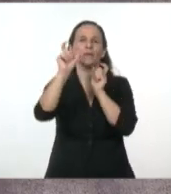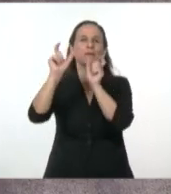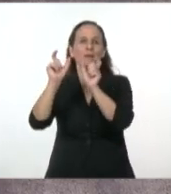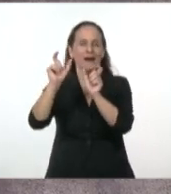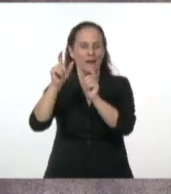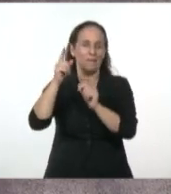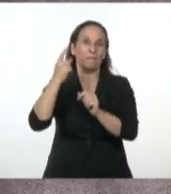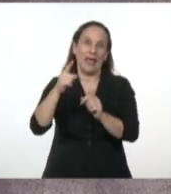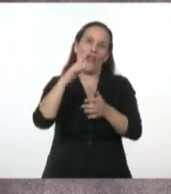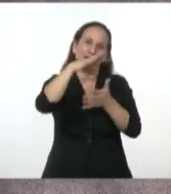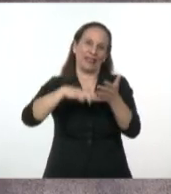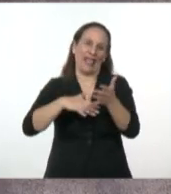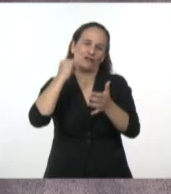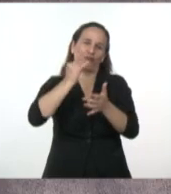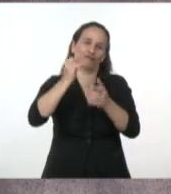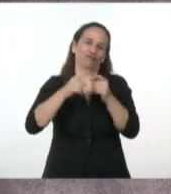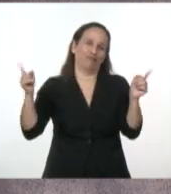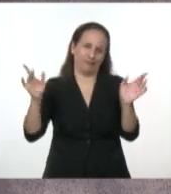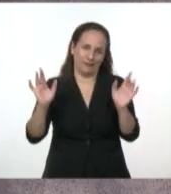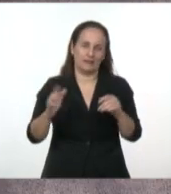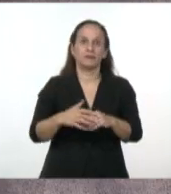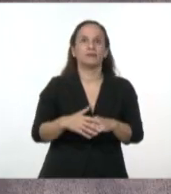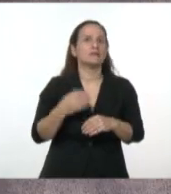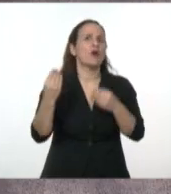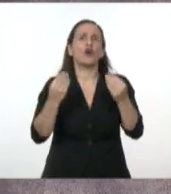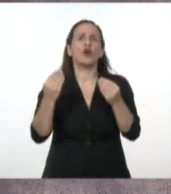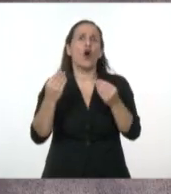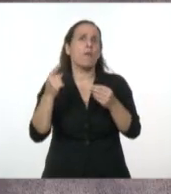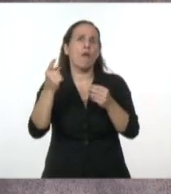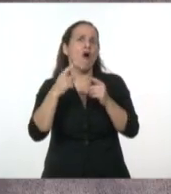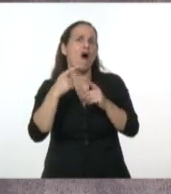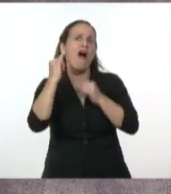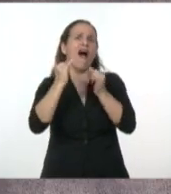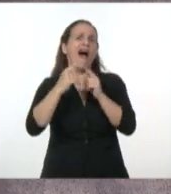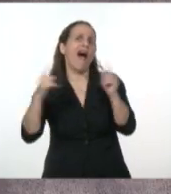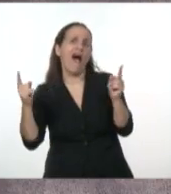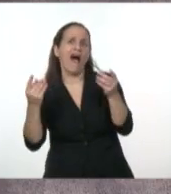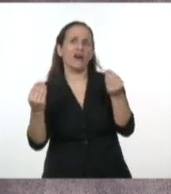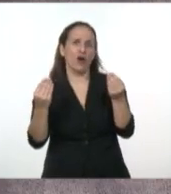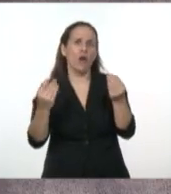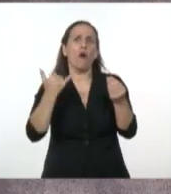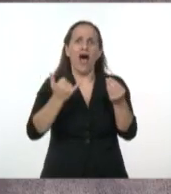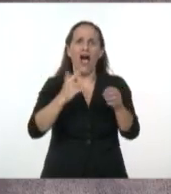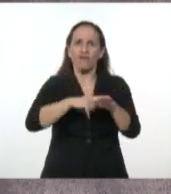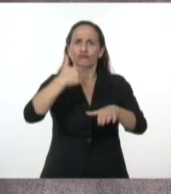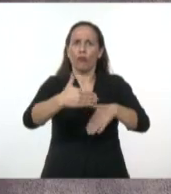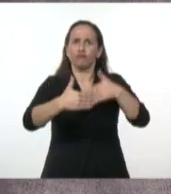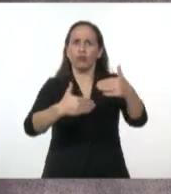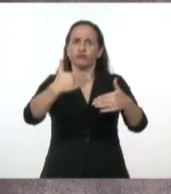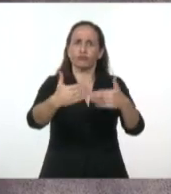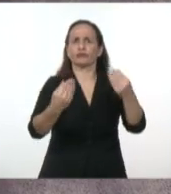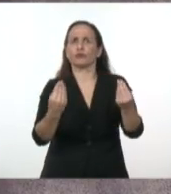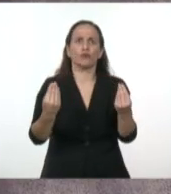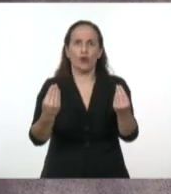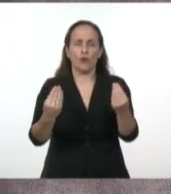¿Cómo desarrollo estos argumentos, estas ideas? Bueno, a través de diferentes procedimientos. Vamos a